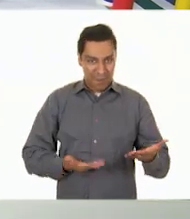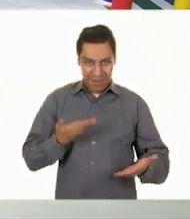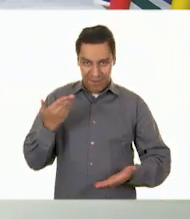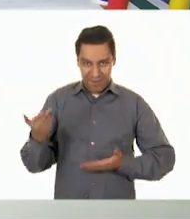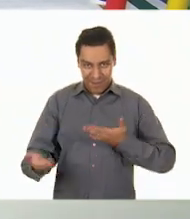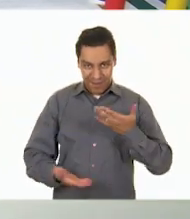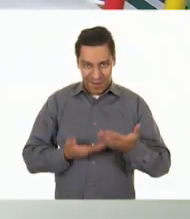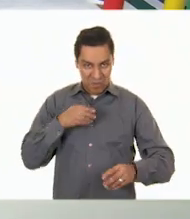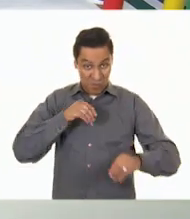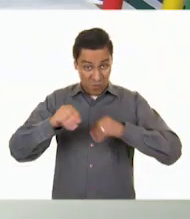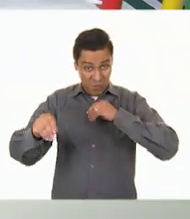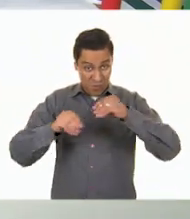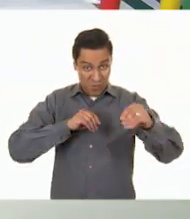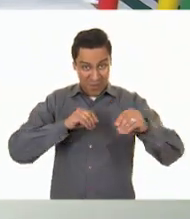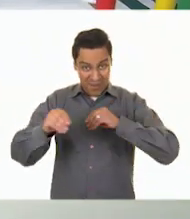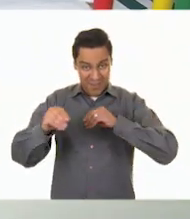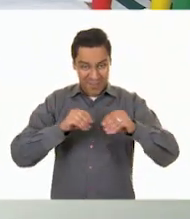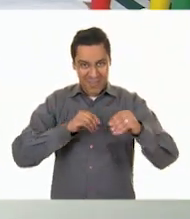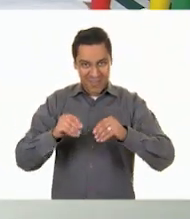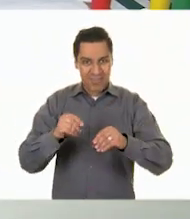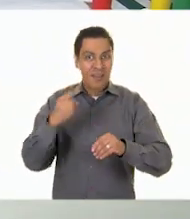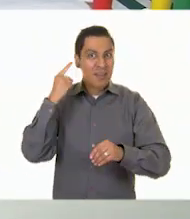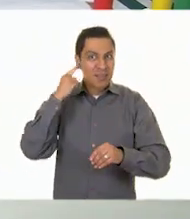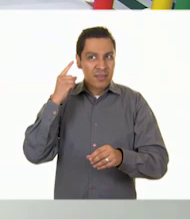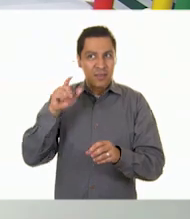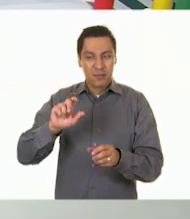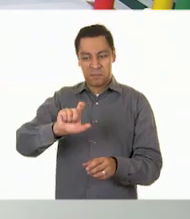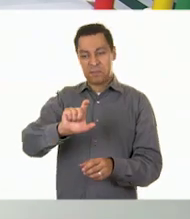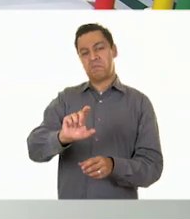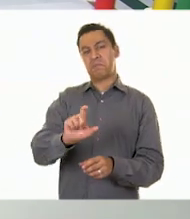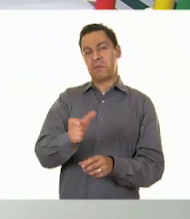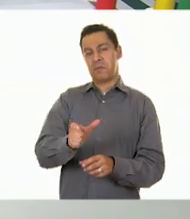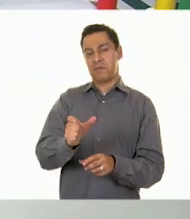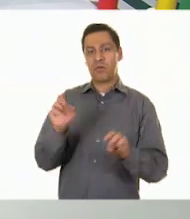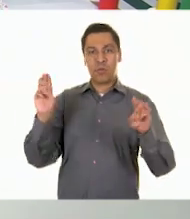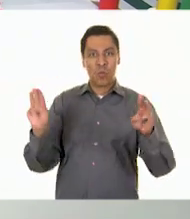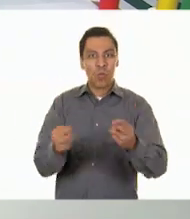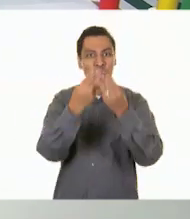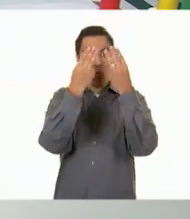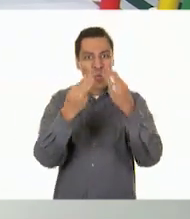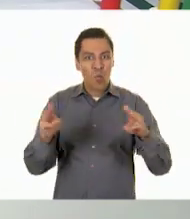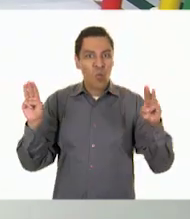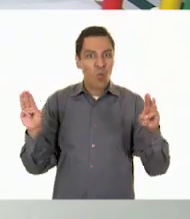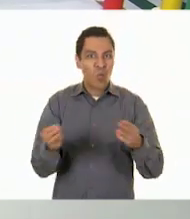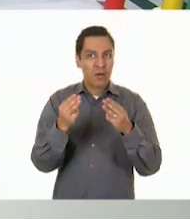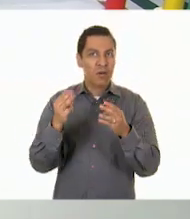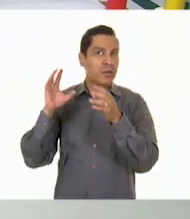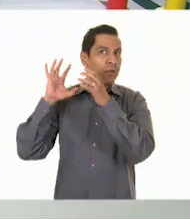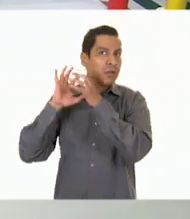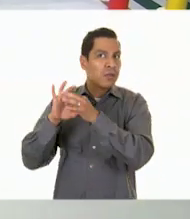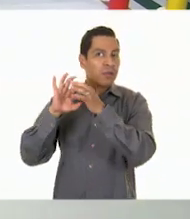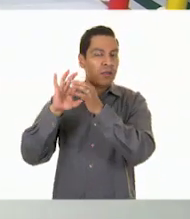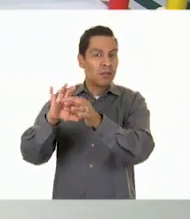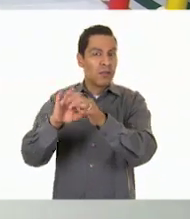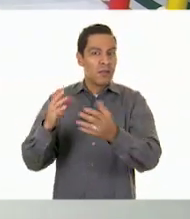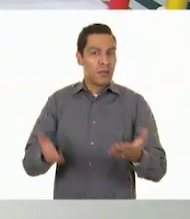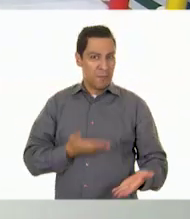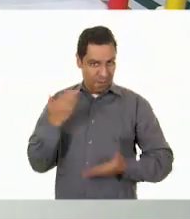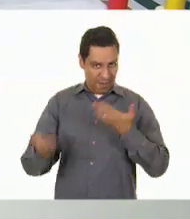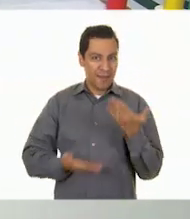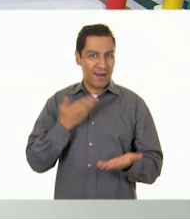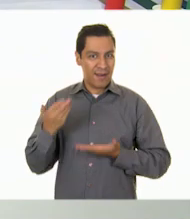moverse vamos a poner música y ustedes van a ser que su títere baile y se mueva al ritmo de la música están listas y listos